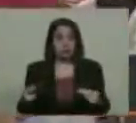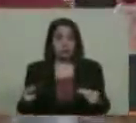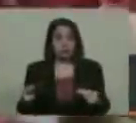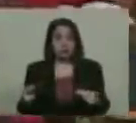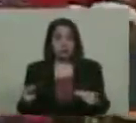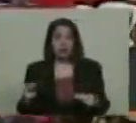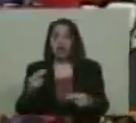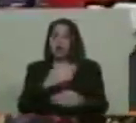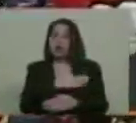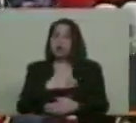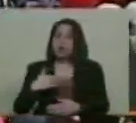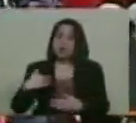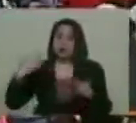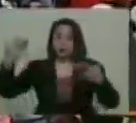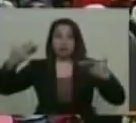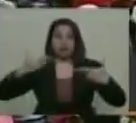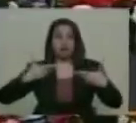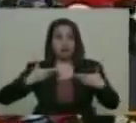quiero recibir